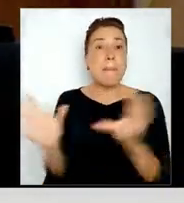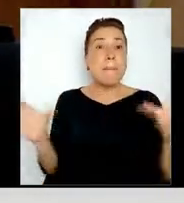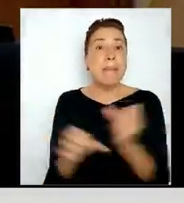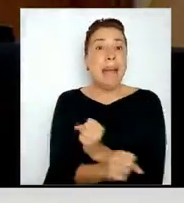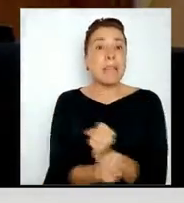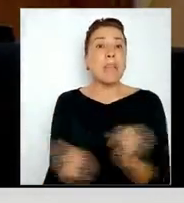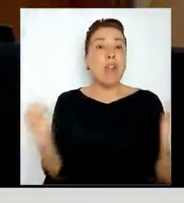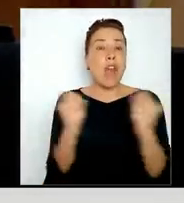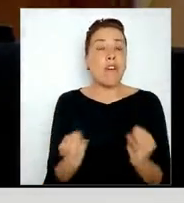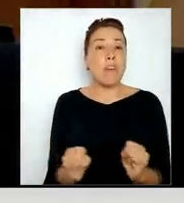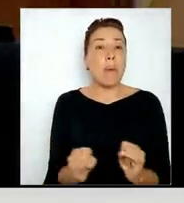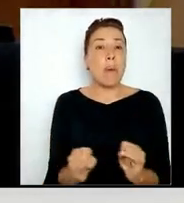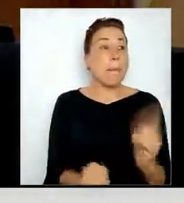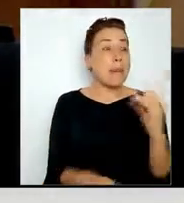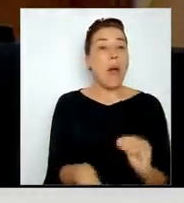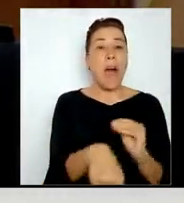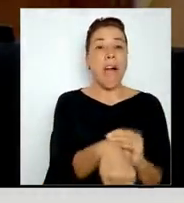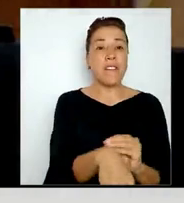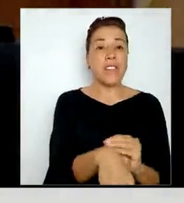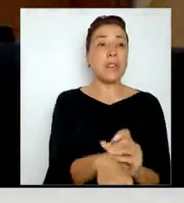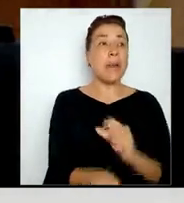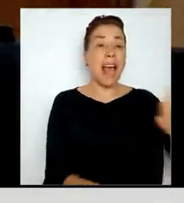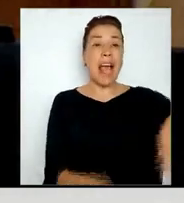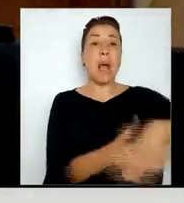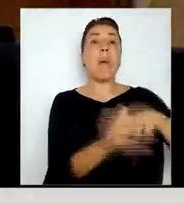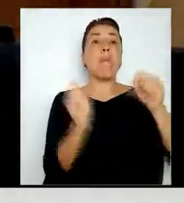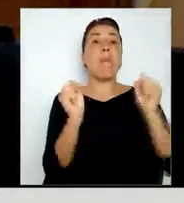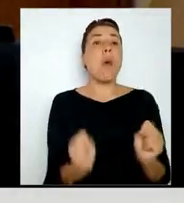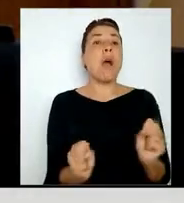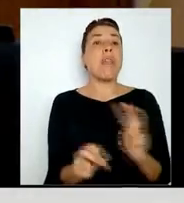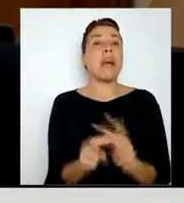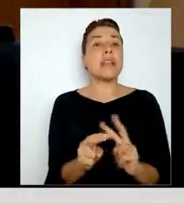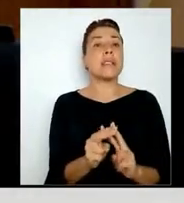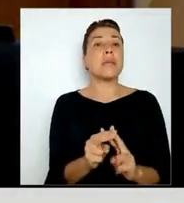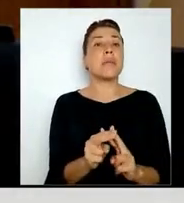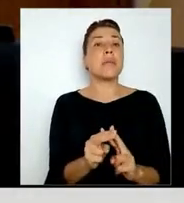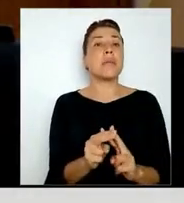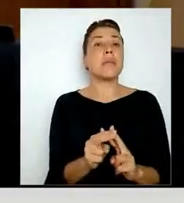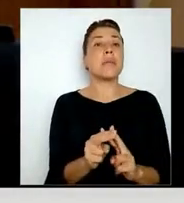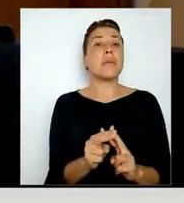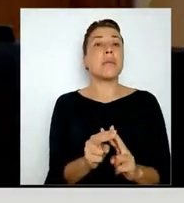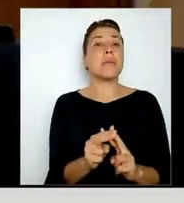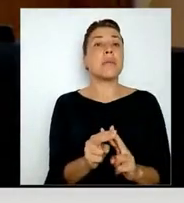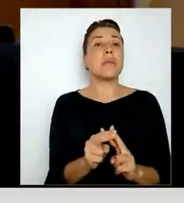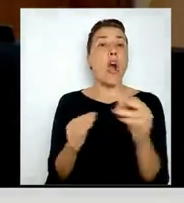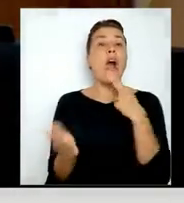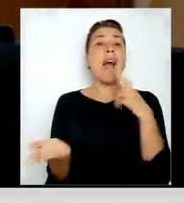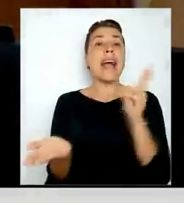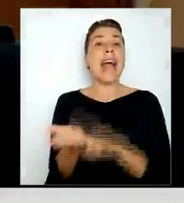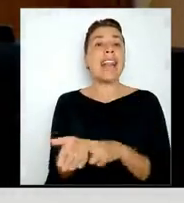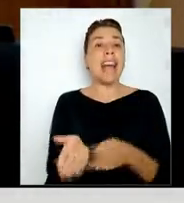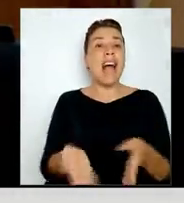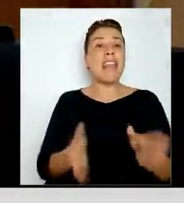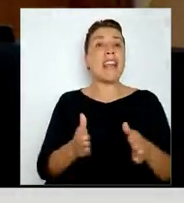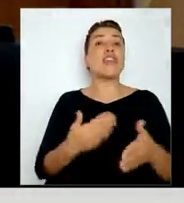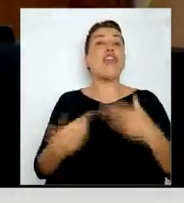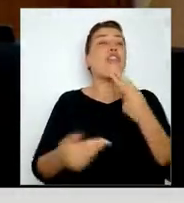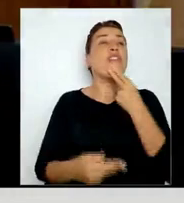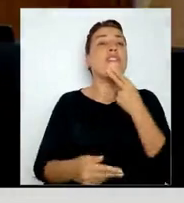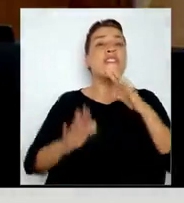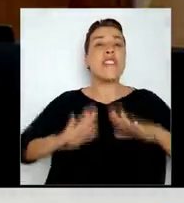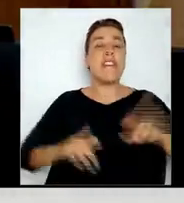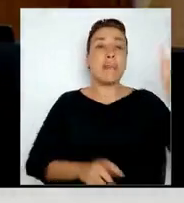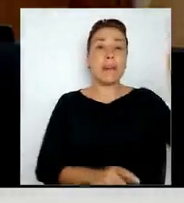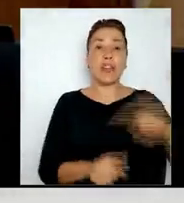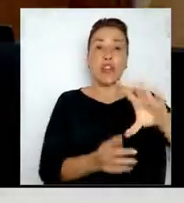notificación para la expulsión podrá ser realizada por correo electrónico o carta a la dirección de estadía del extranjero además es importante